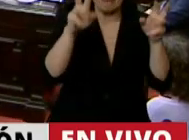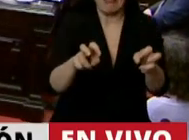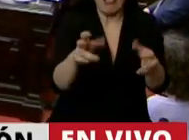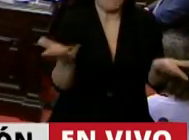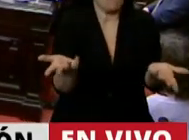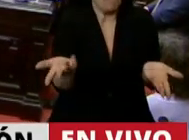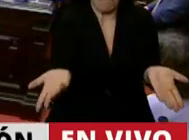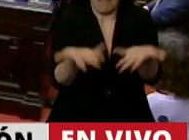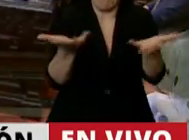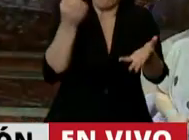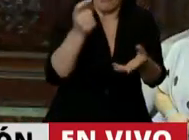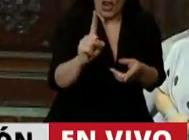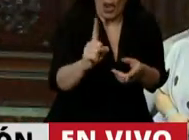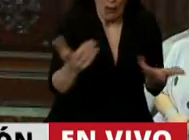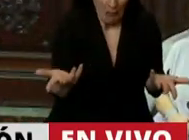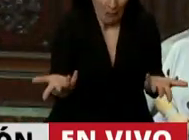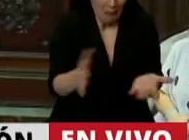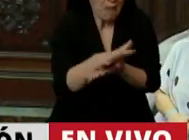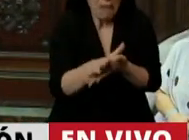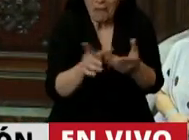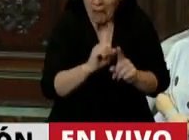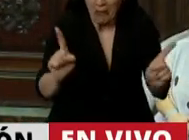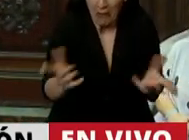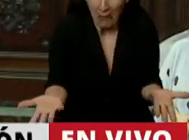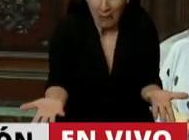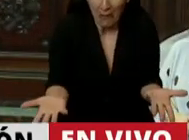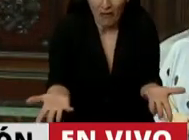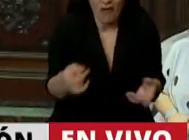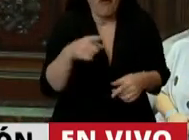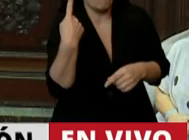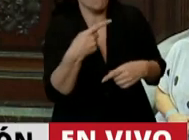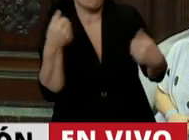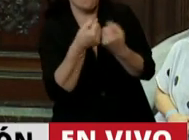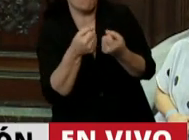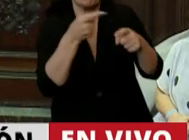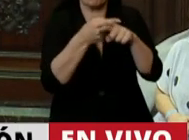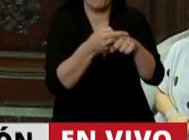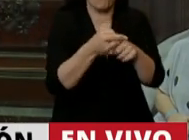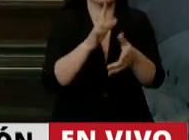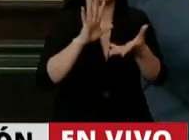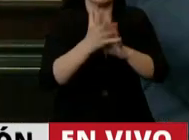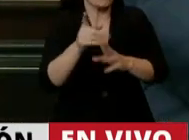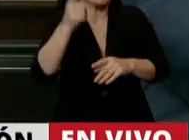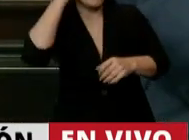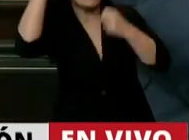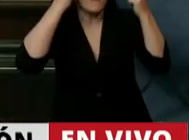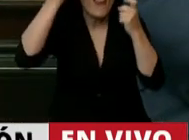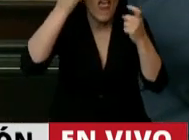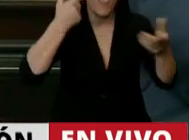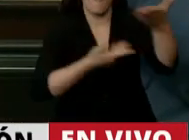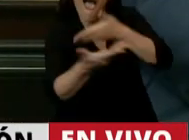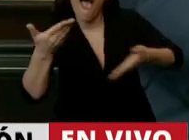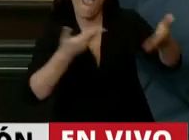inocuos no nos lleva a ningún lado. Pelearnos y discutir sobre propuestas y sobre ideas seguramente va a